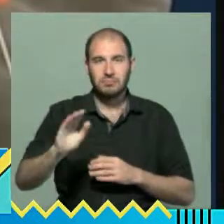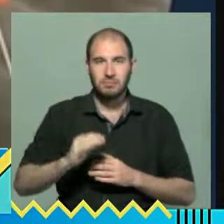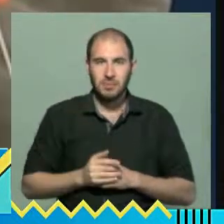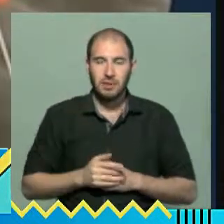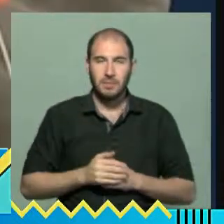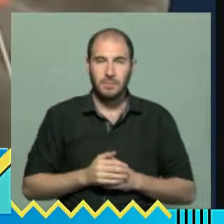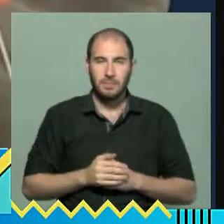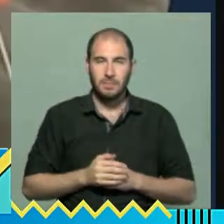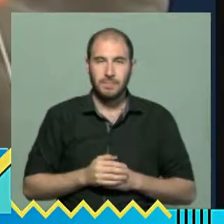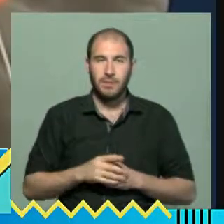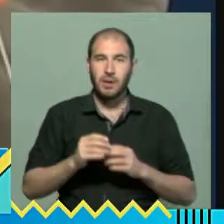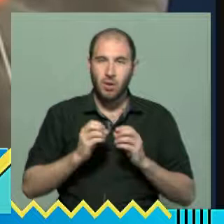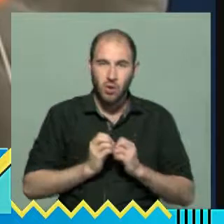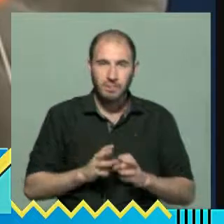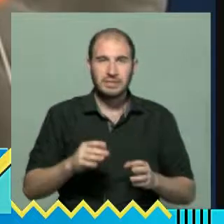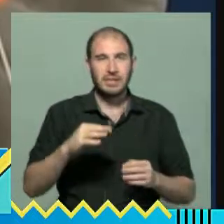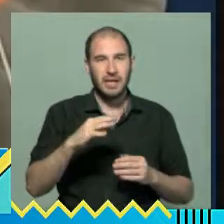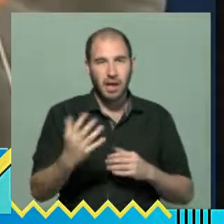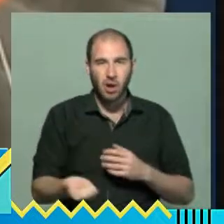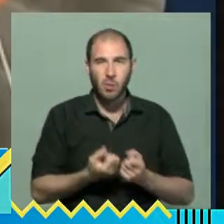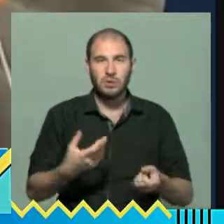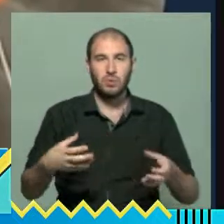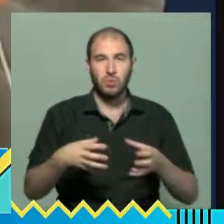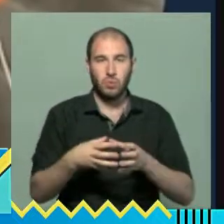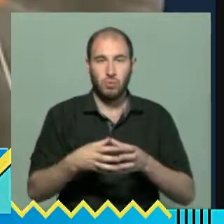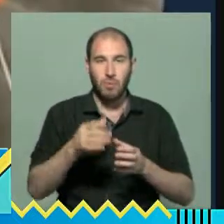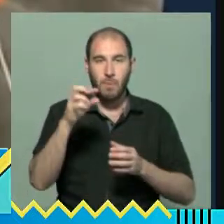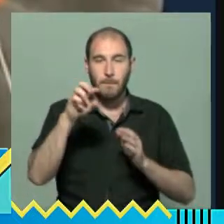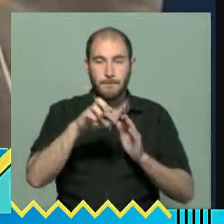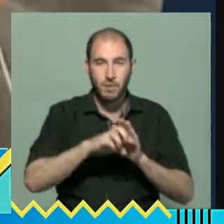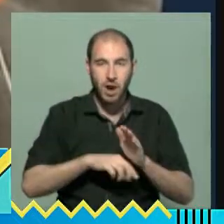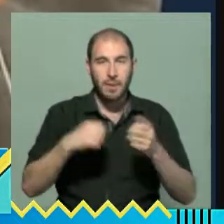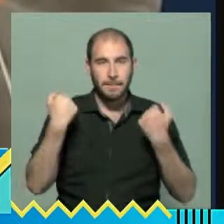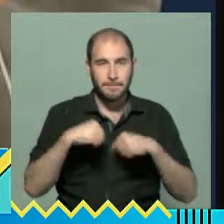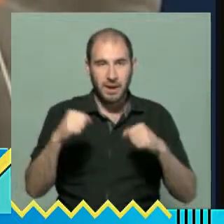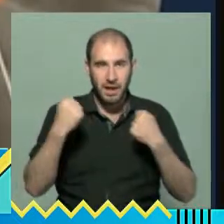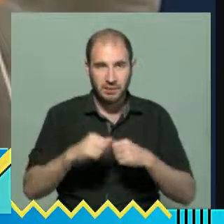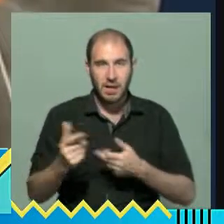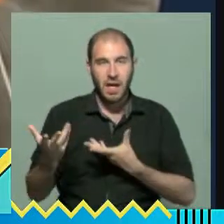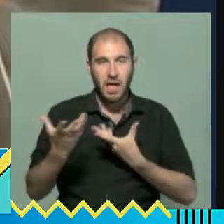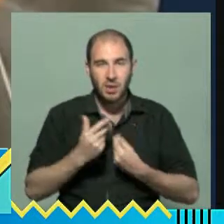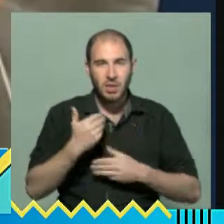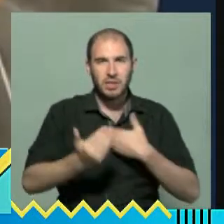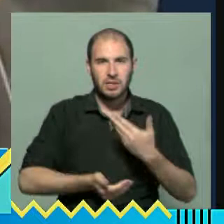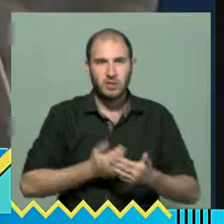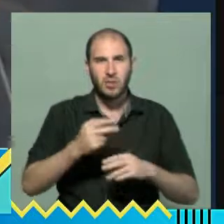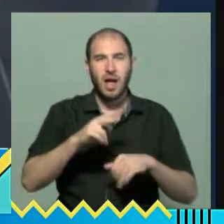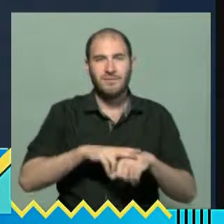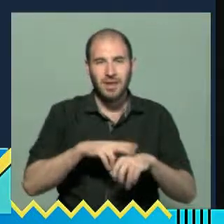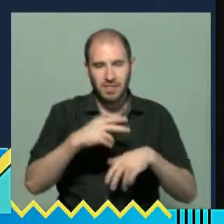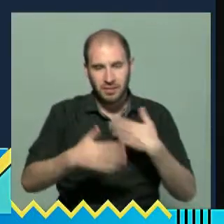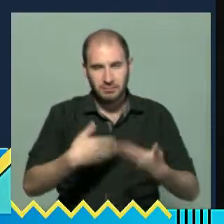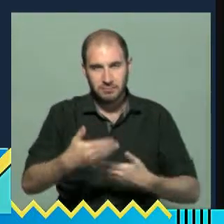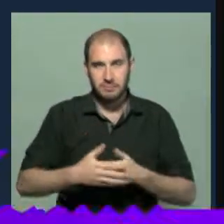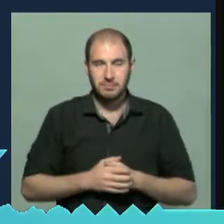decir, empezamos a encontrar un conjunto de programas de entrenamiento que permiten desarrollar ciertas competencias